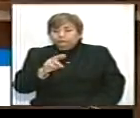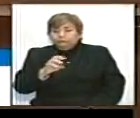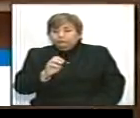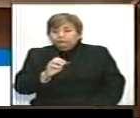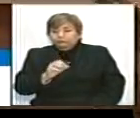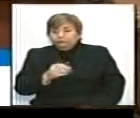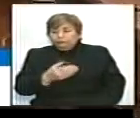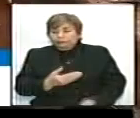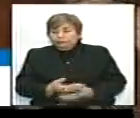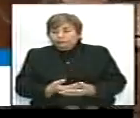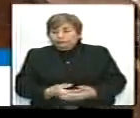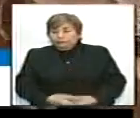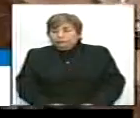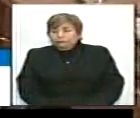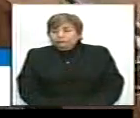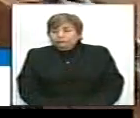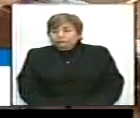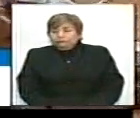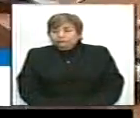Con todos los